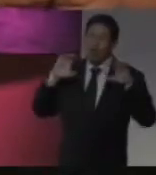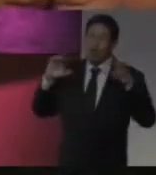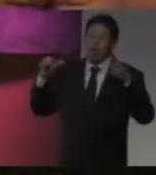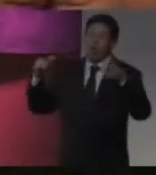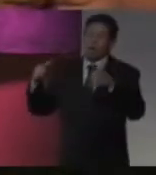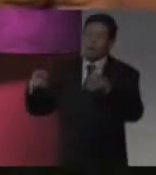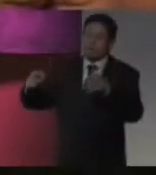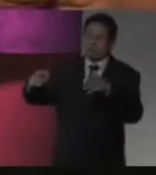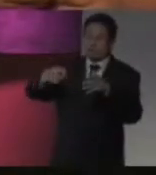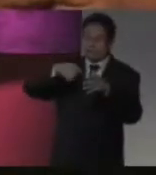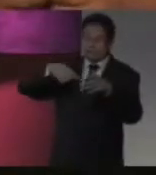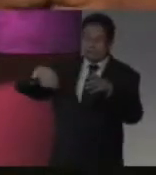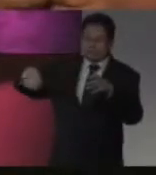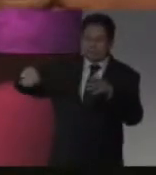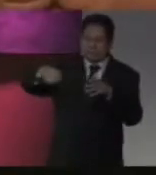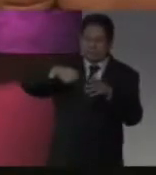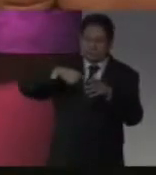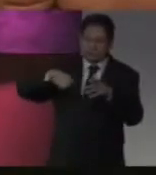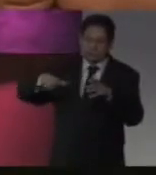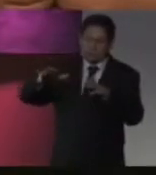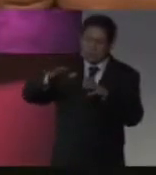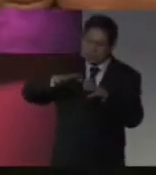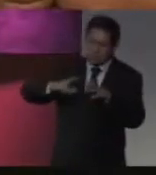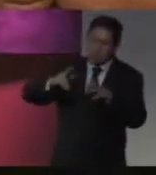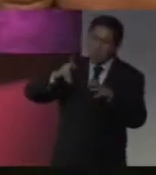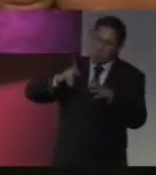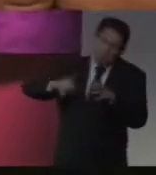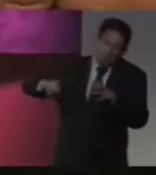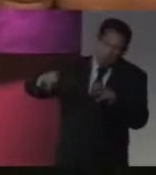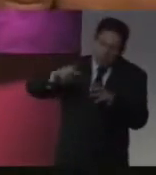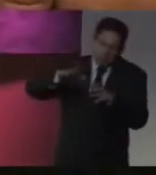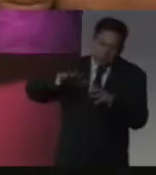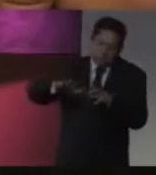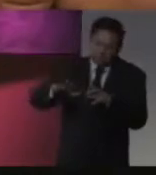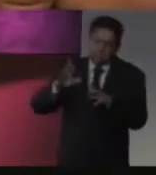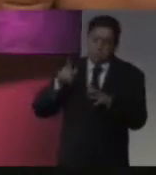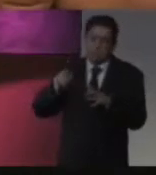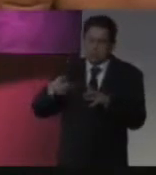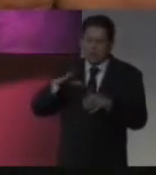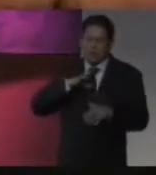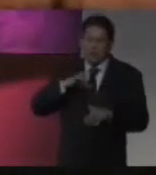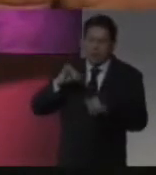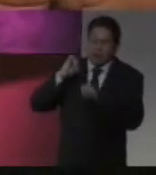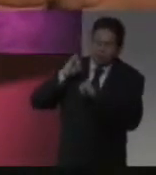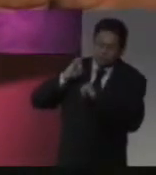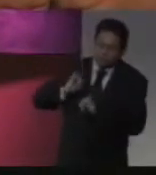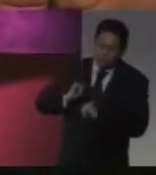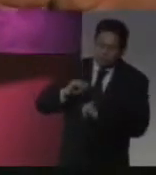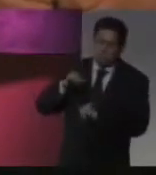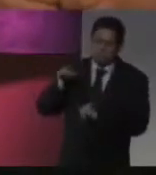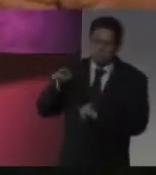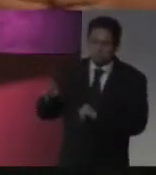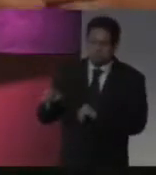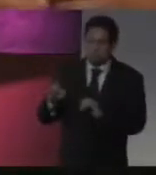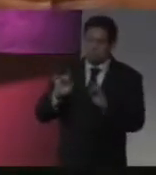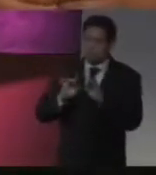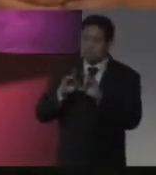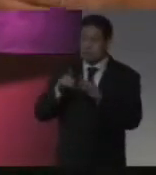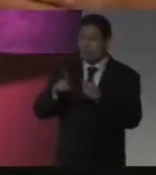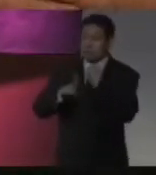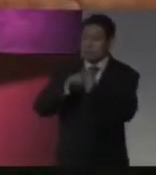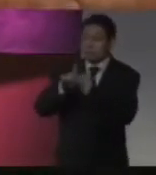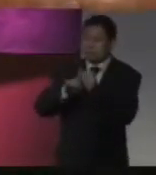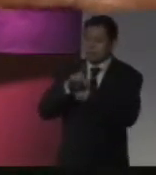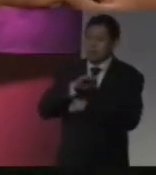otra dimensión también en ese sistema tradicional, con las autoridades, ¿verdad?, que ahora están